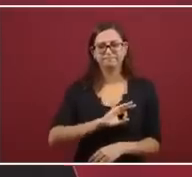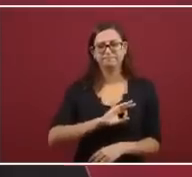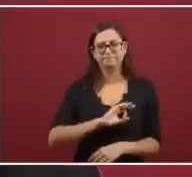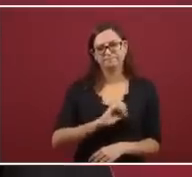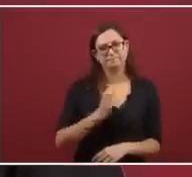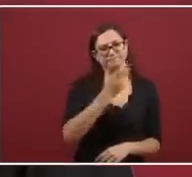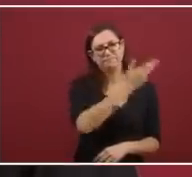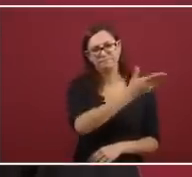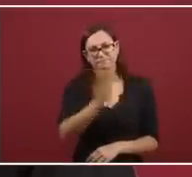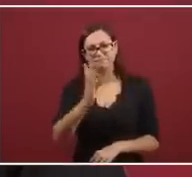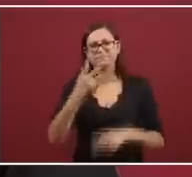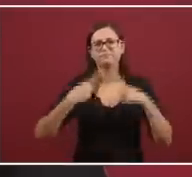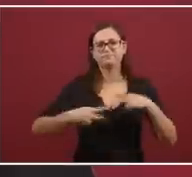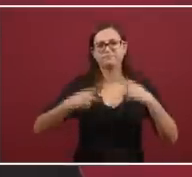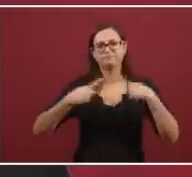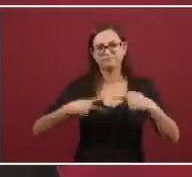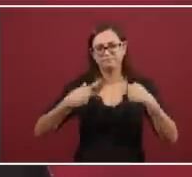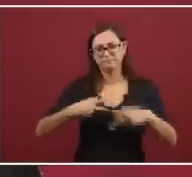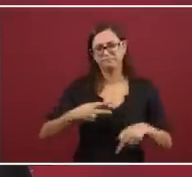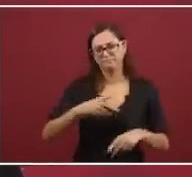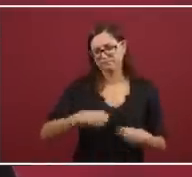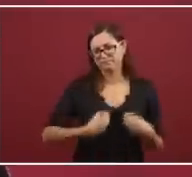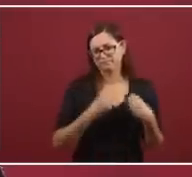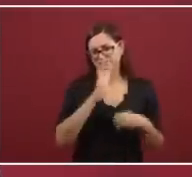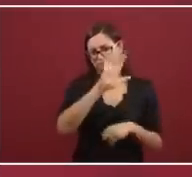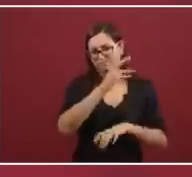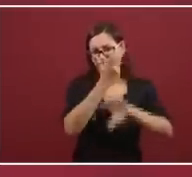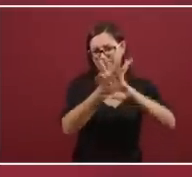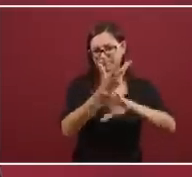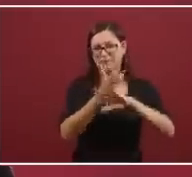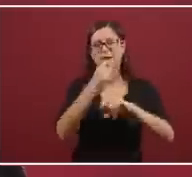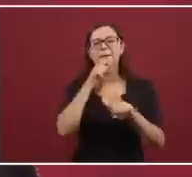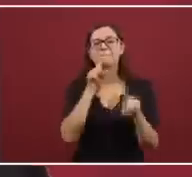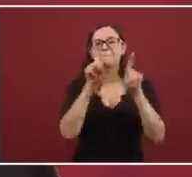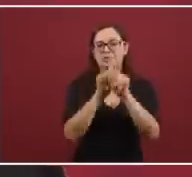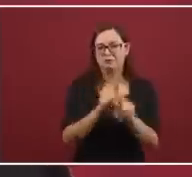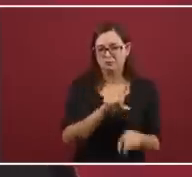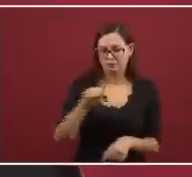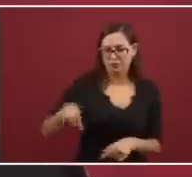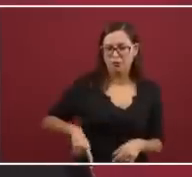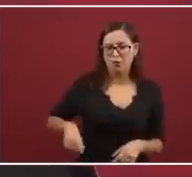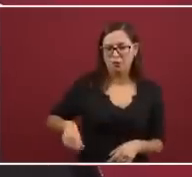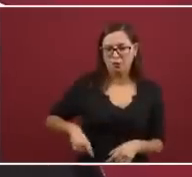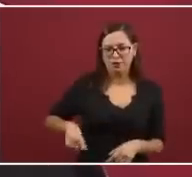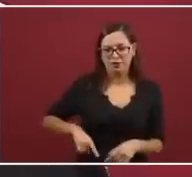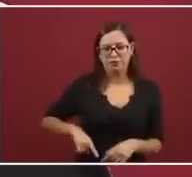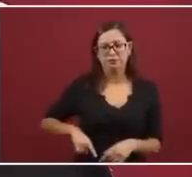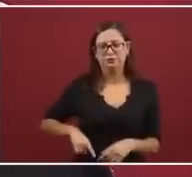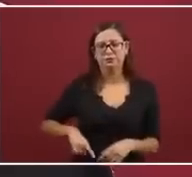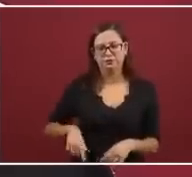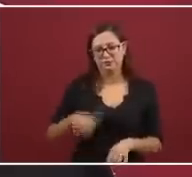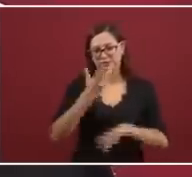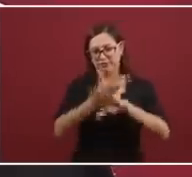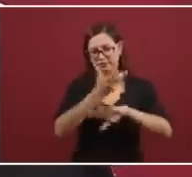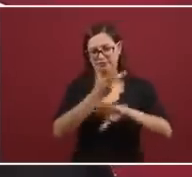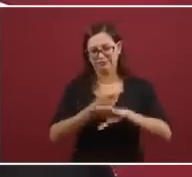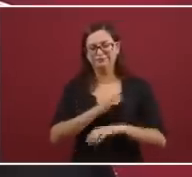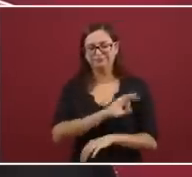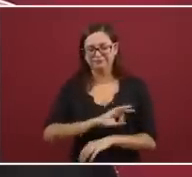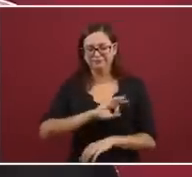ciudadanos estadounidenses y al gobierno de Estados